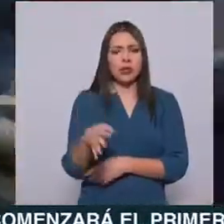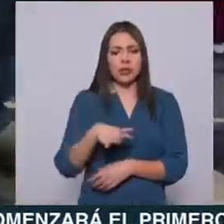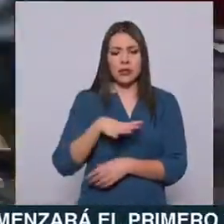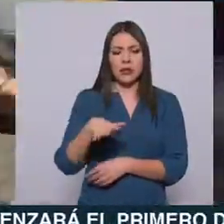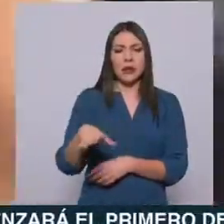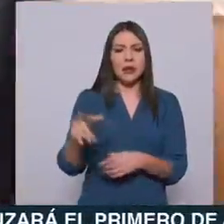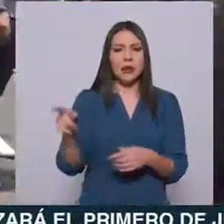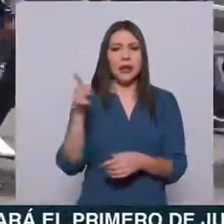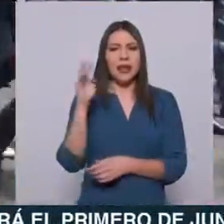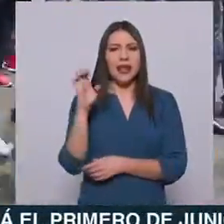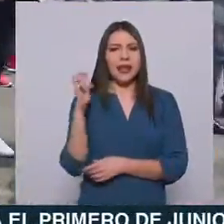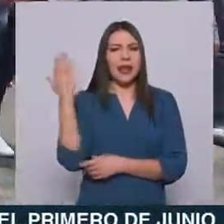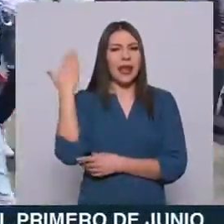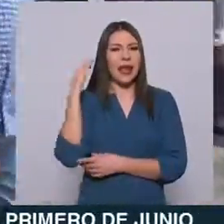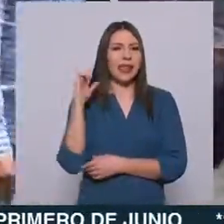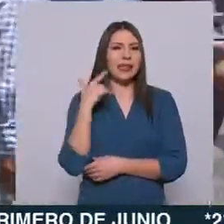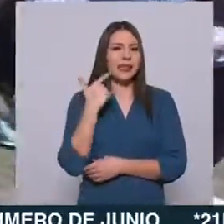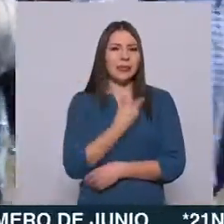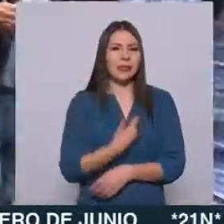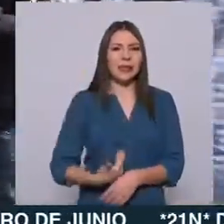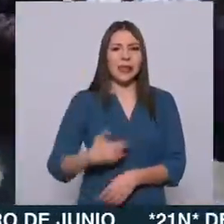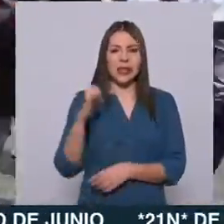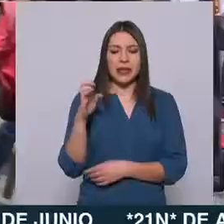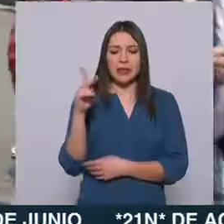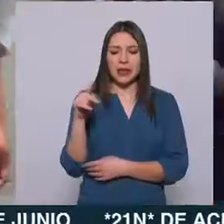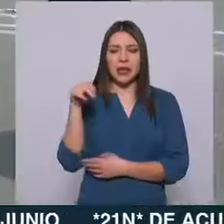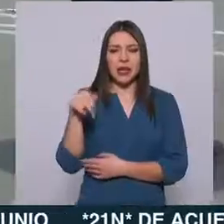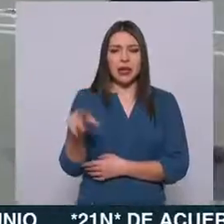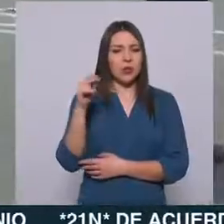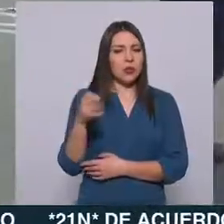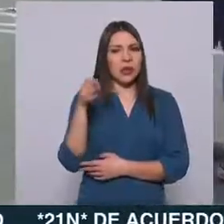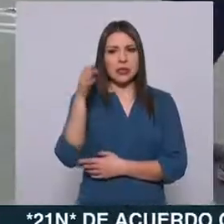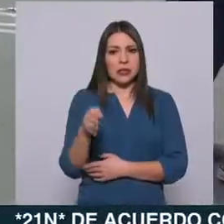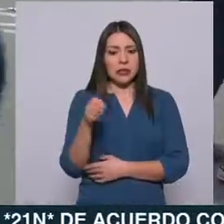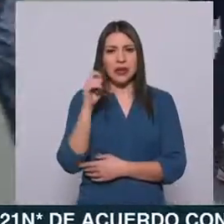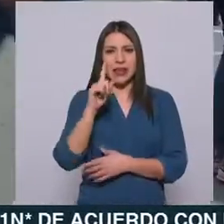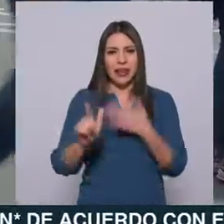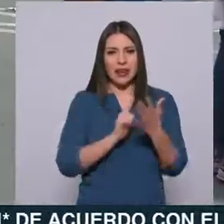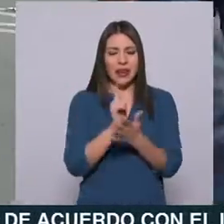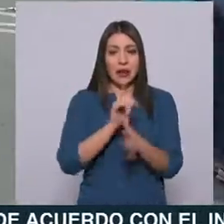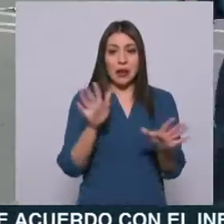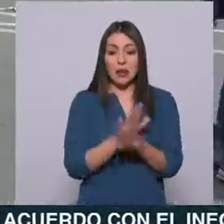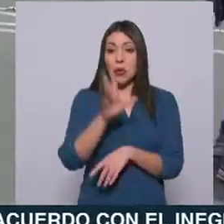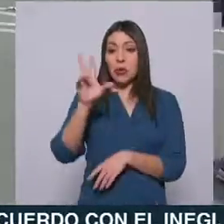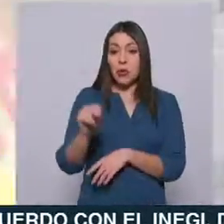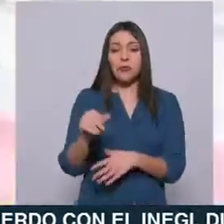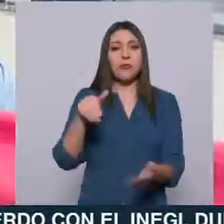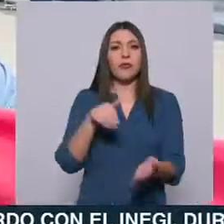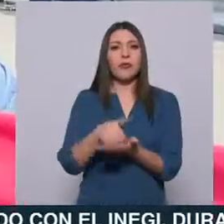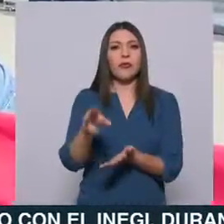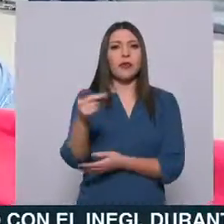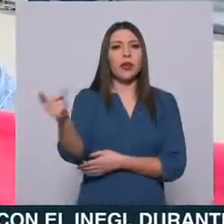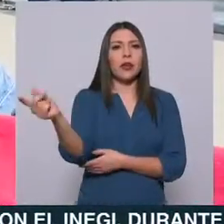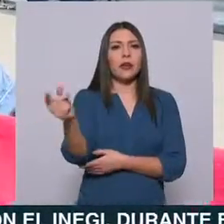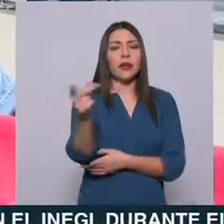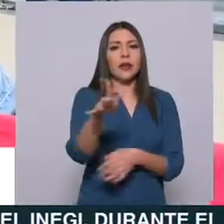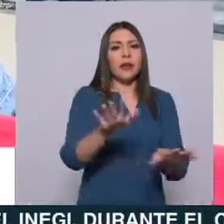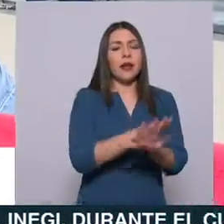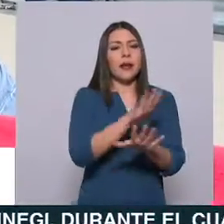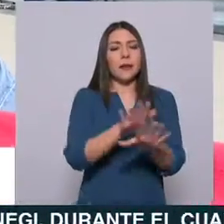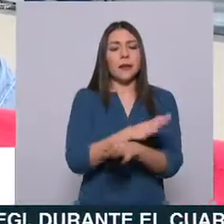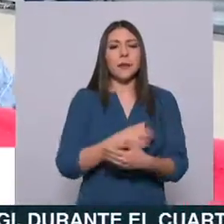y participó en la manifestación para que ella y otros 52 maestros fueran reinstalados. La